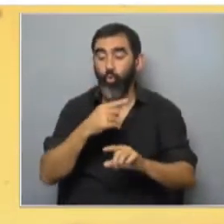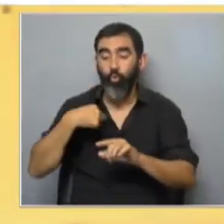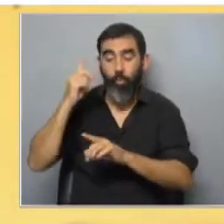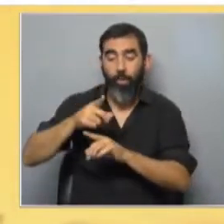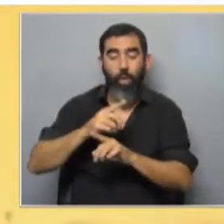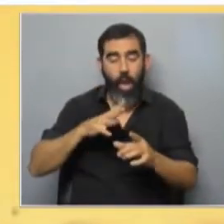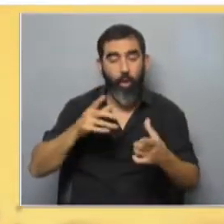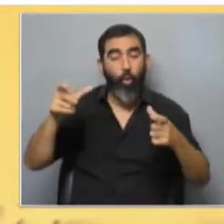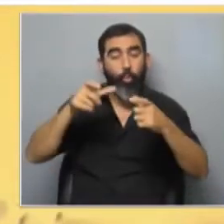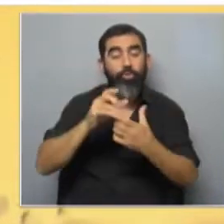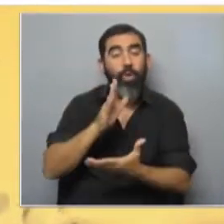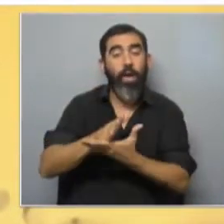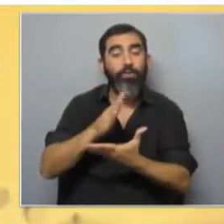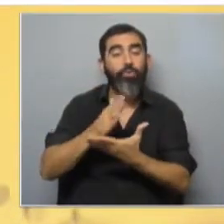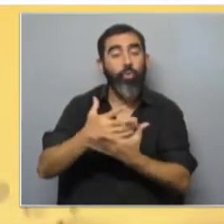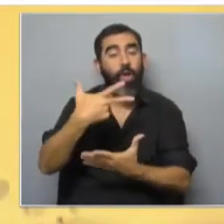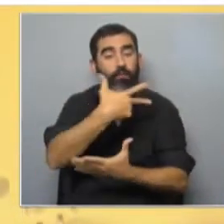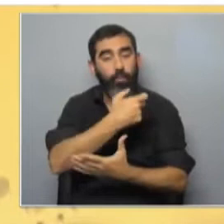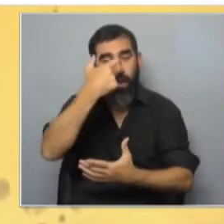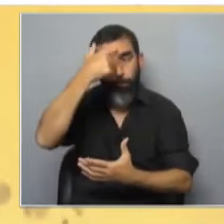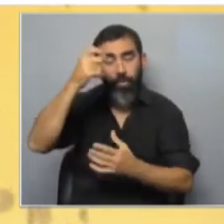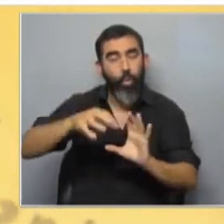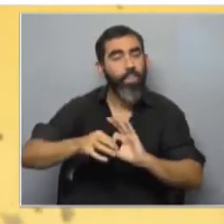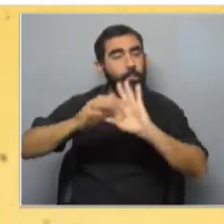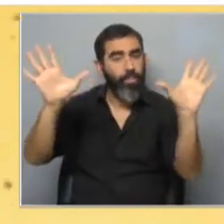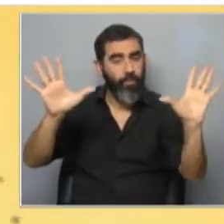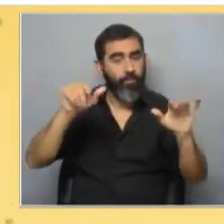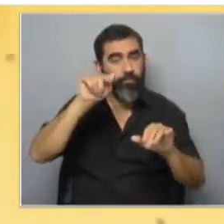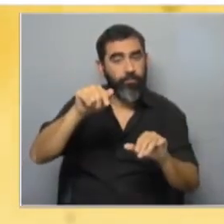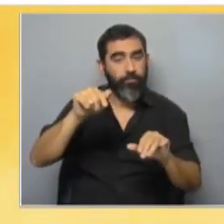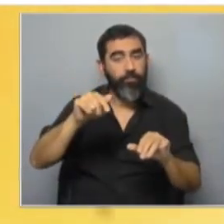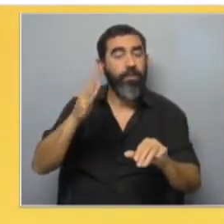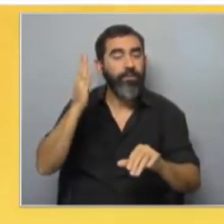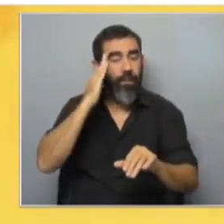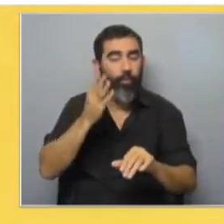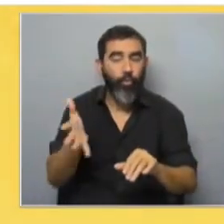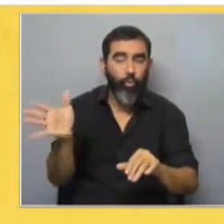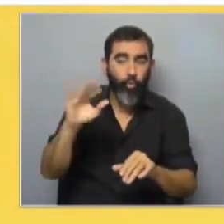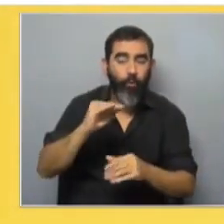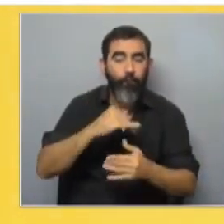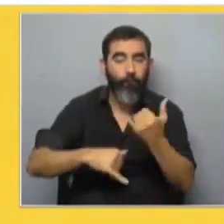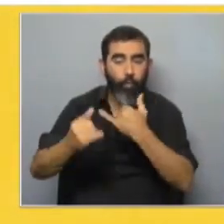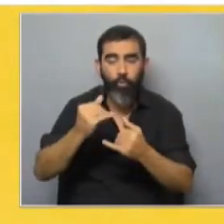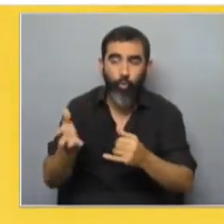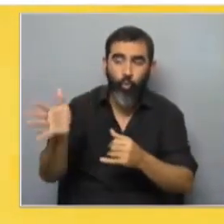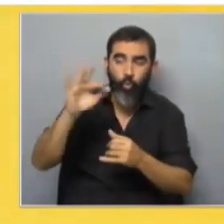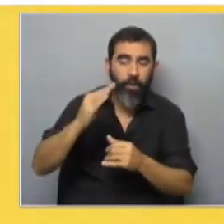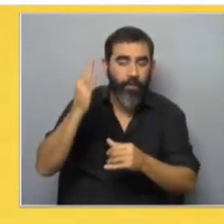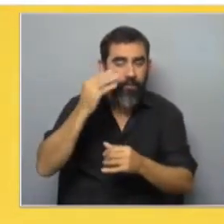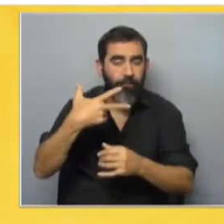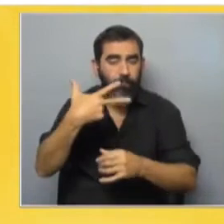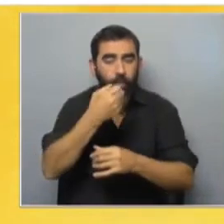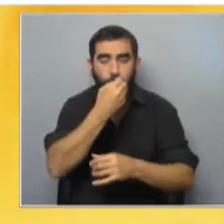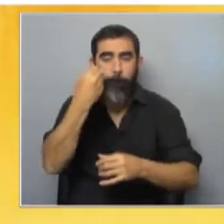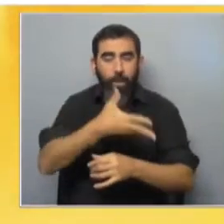una comisión asesora de vacunas con expertos independientes que justamente están al día viendo si las vacunas que se están ofreciendo son las